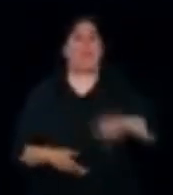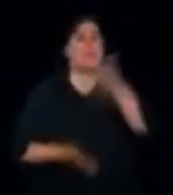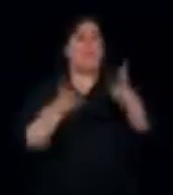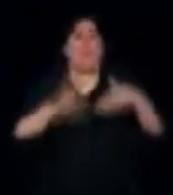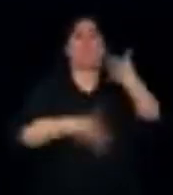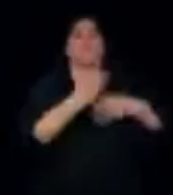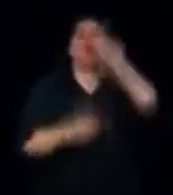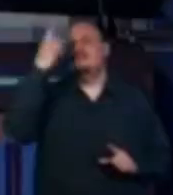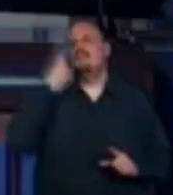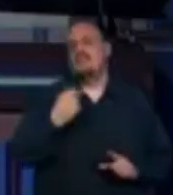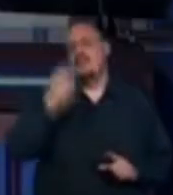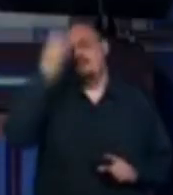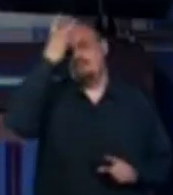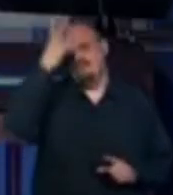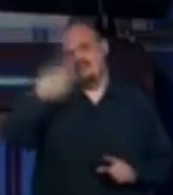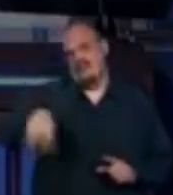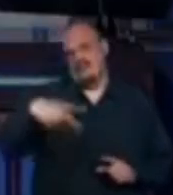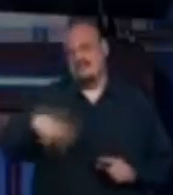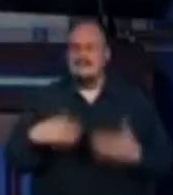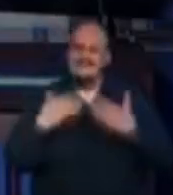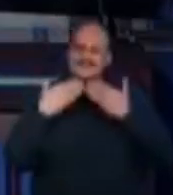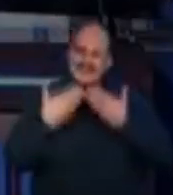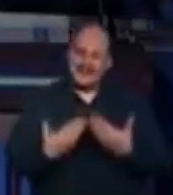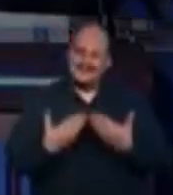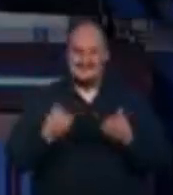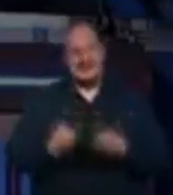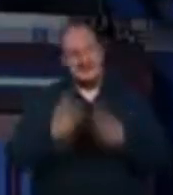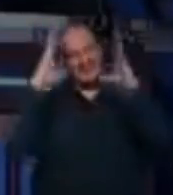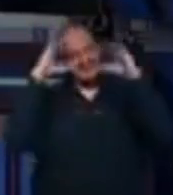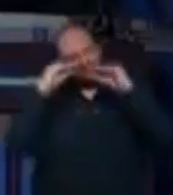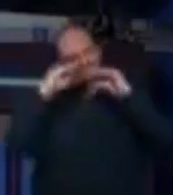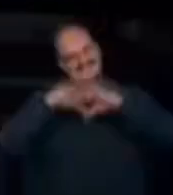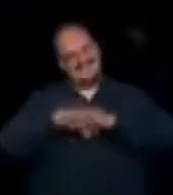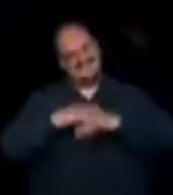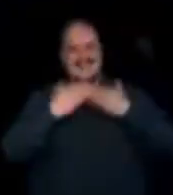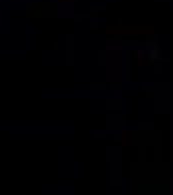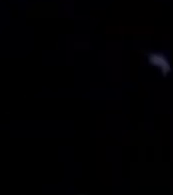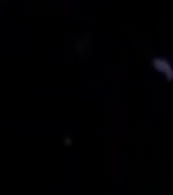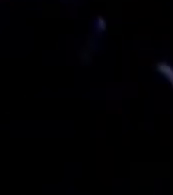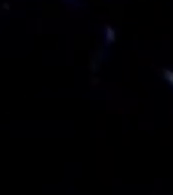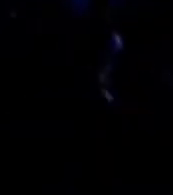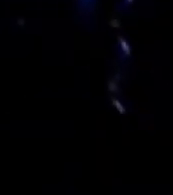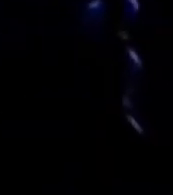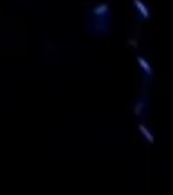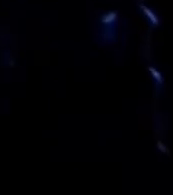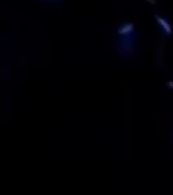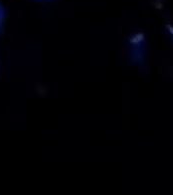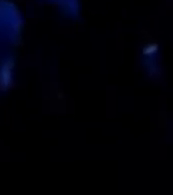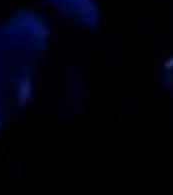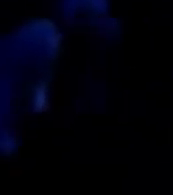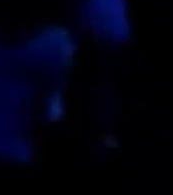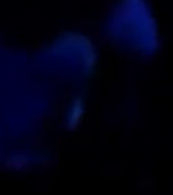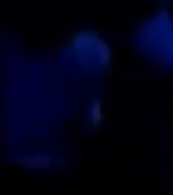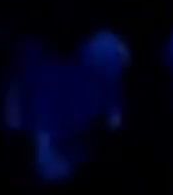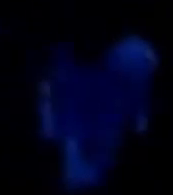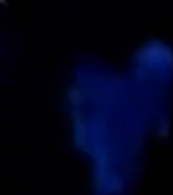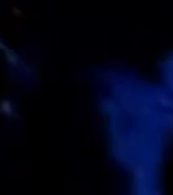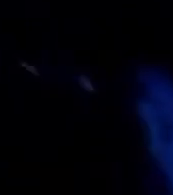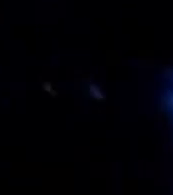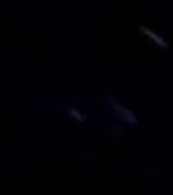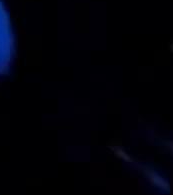humano tienen que dejar de robar masa dejar de robar entend de una vez por tod se levan todo se llevaron